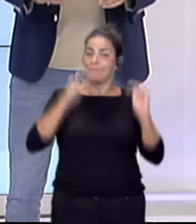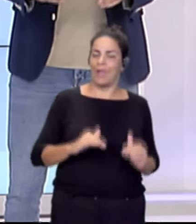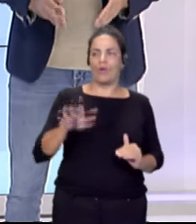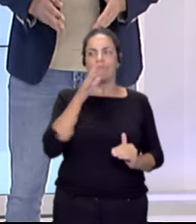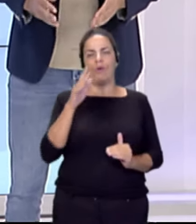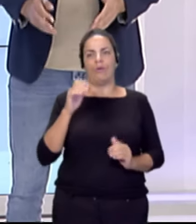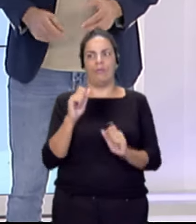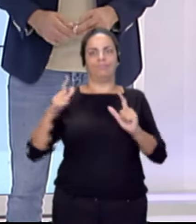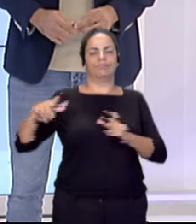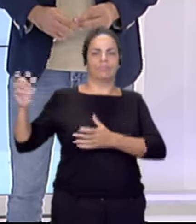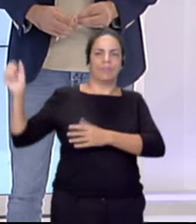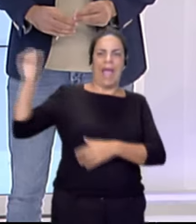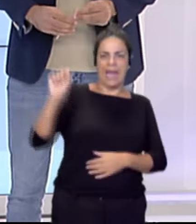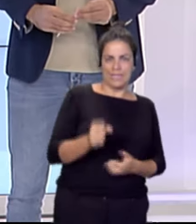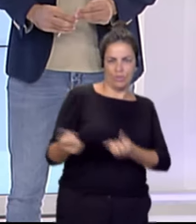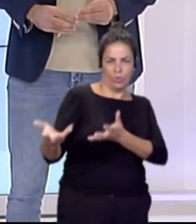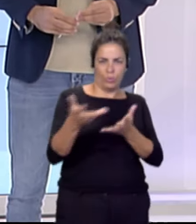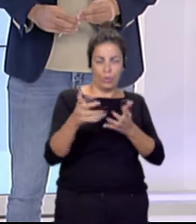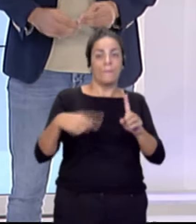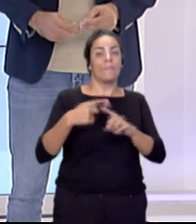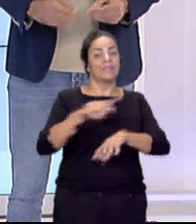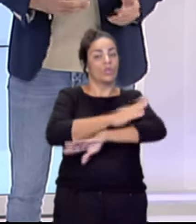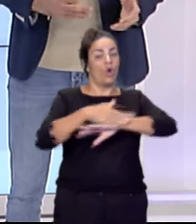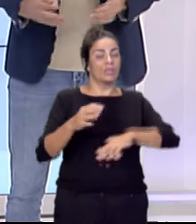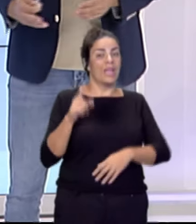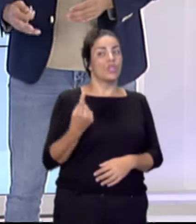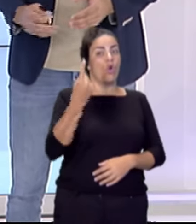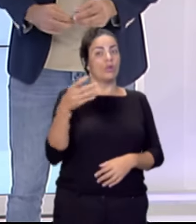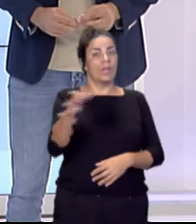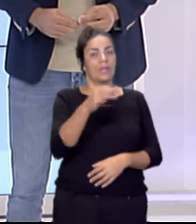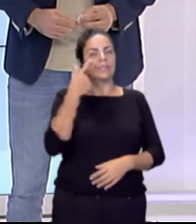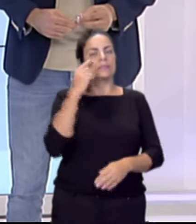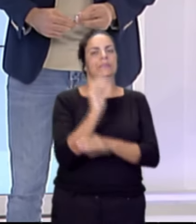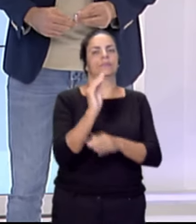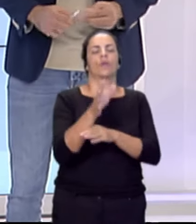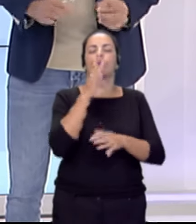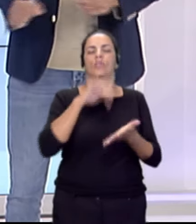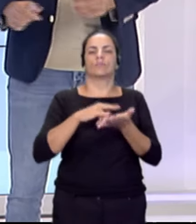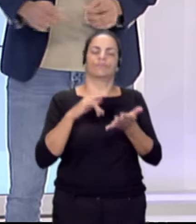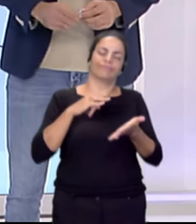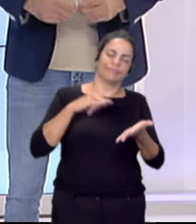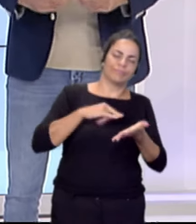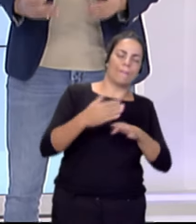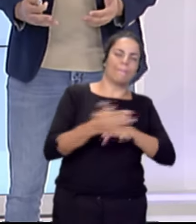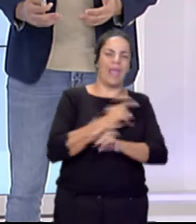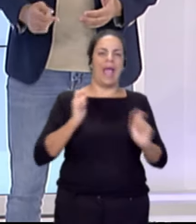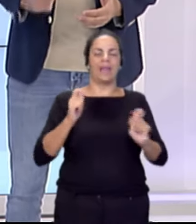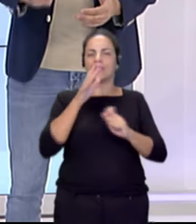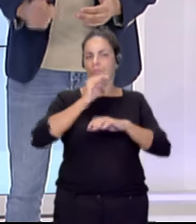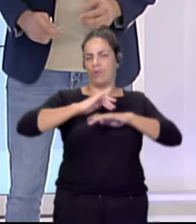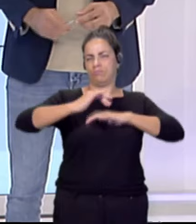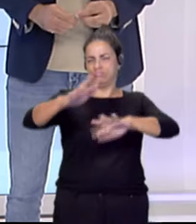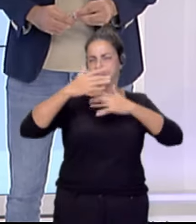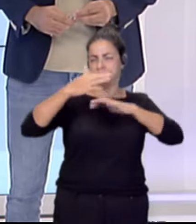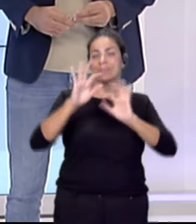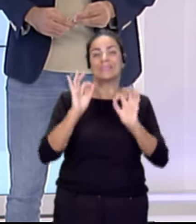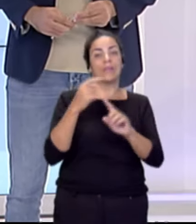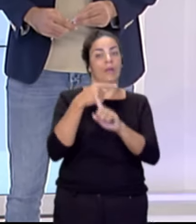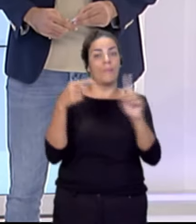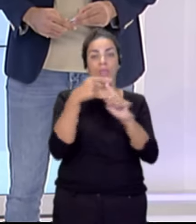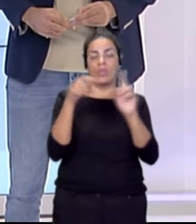y mucha precaución en las costas del norte de las islas hoy, situación de prealerta por fenómenos costeros, sobre todo la situación más complicada en las horas centrales del